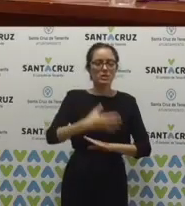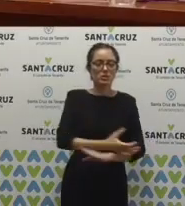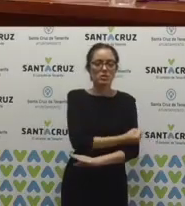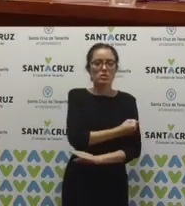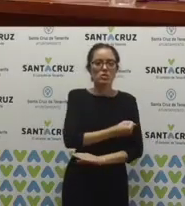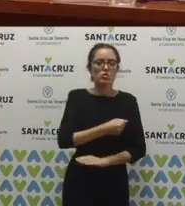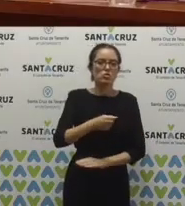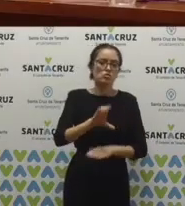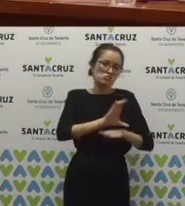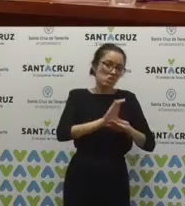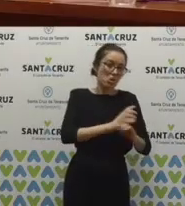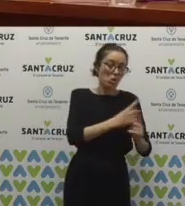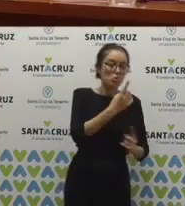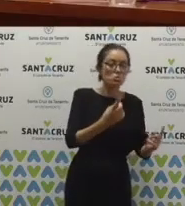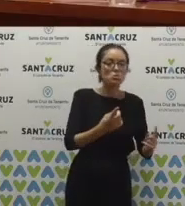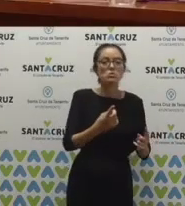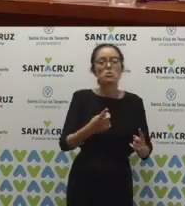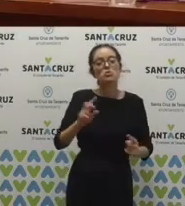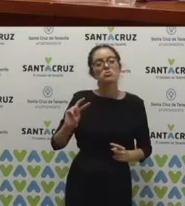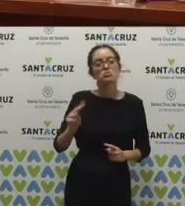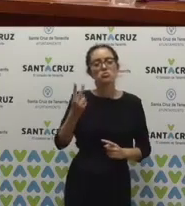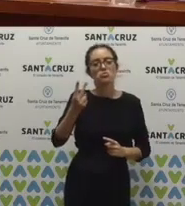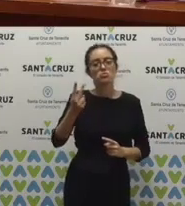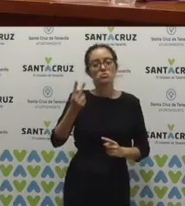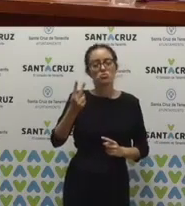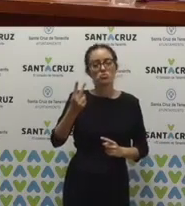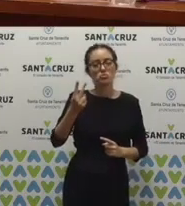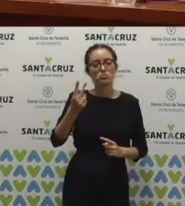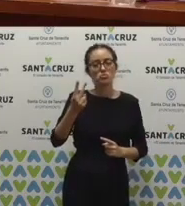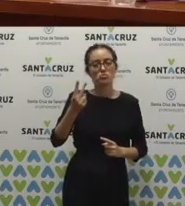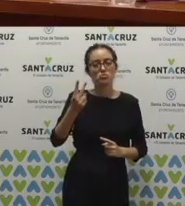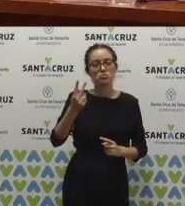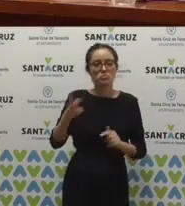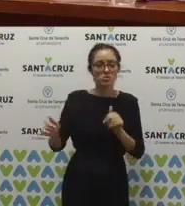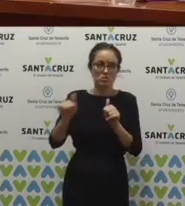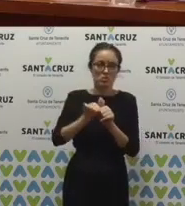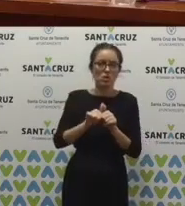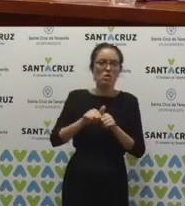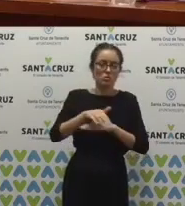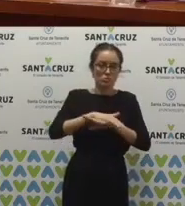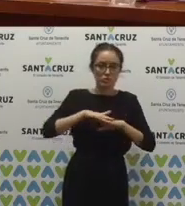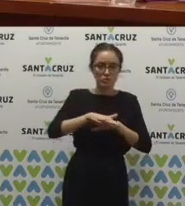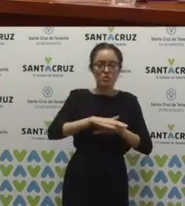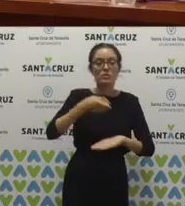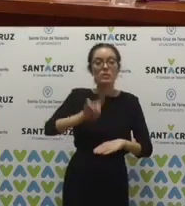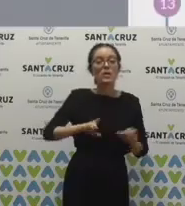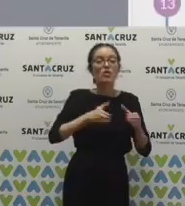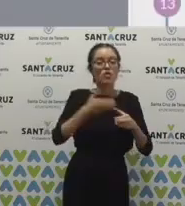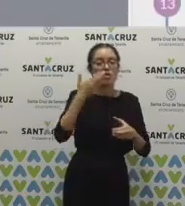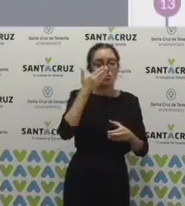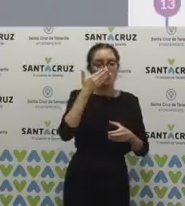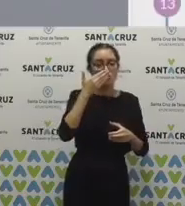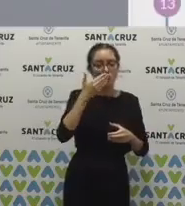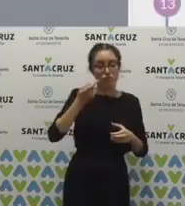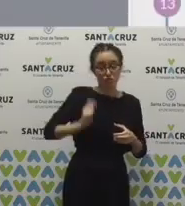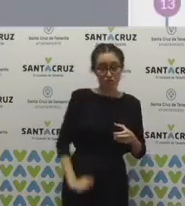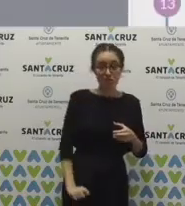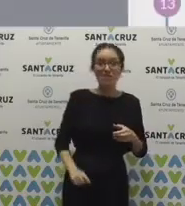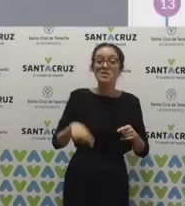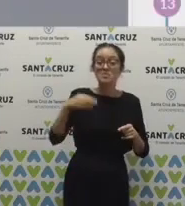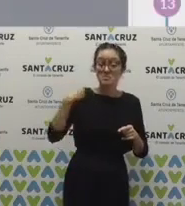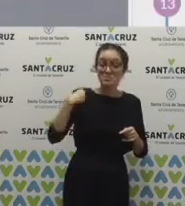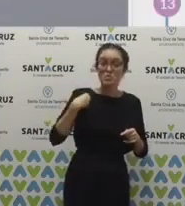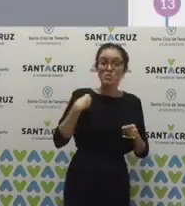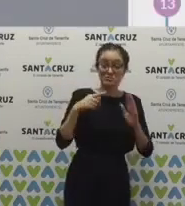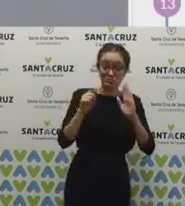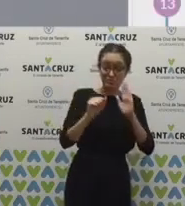en quien delegue el subdelegado el gobierno y hasta tres representantes de los colegios profesionales que es aquí en el artículo 5 el que yo